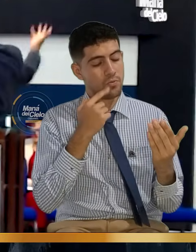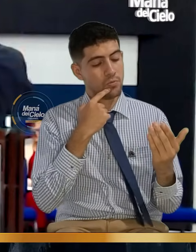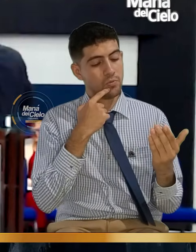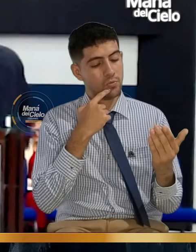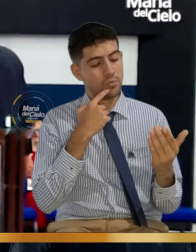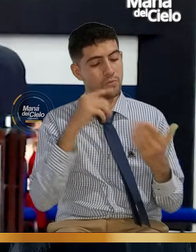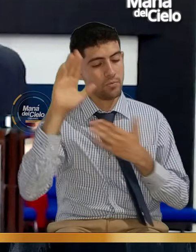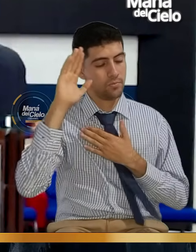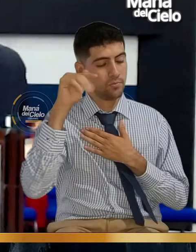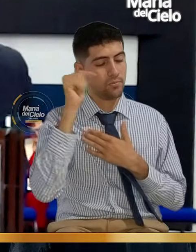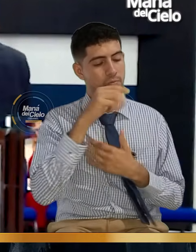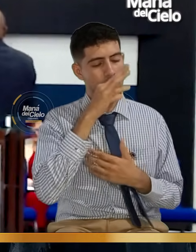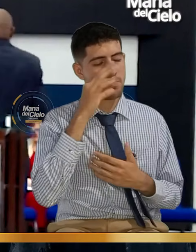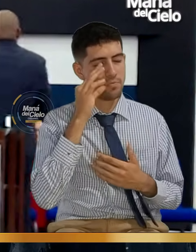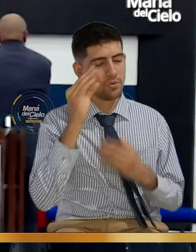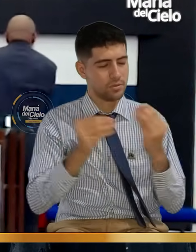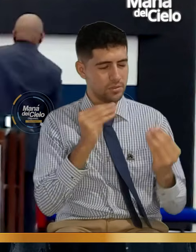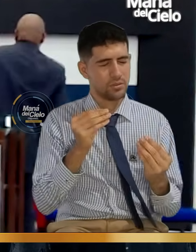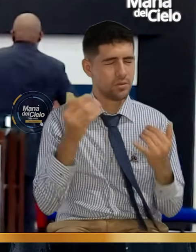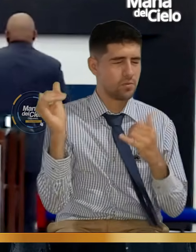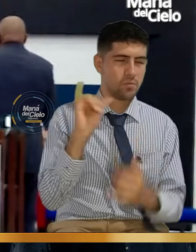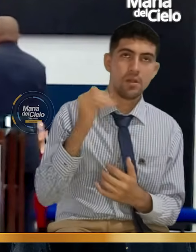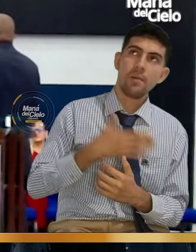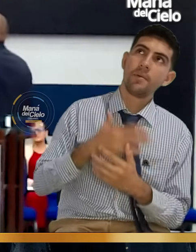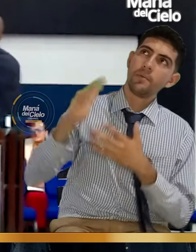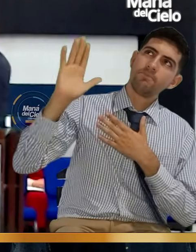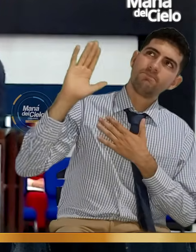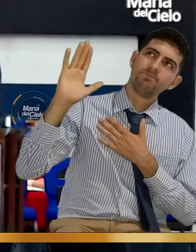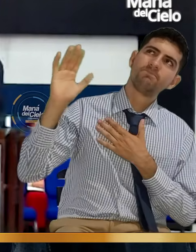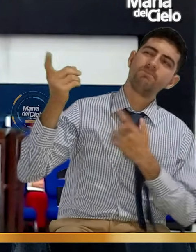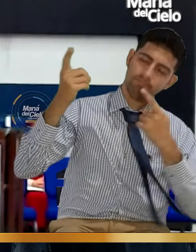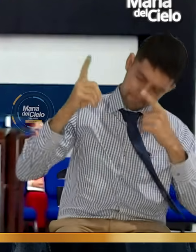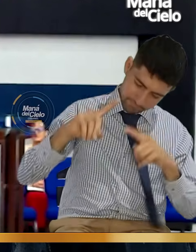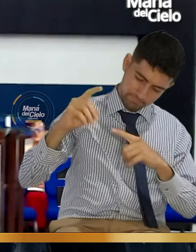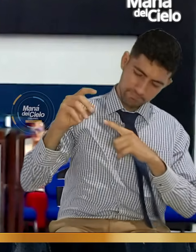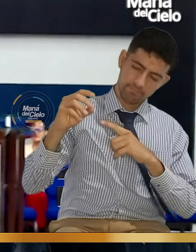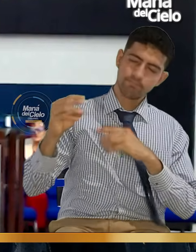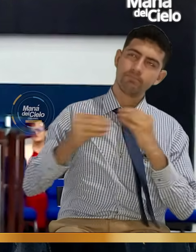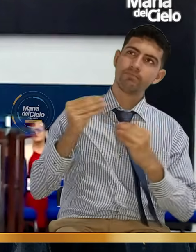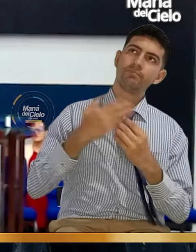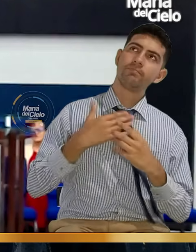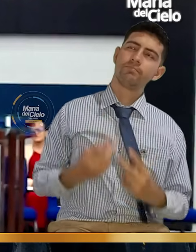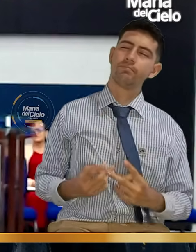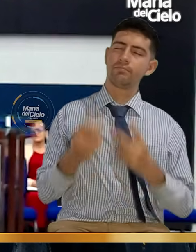Escudriñela. Ábrala por aquí, ábrala por acá. Compárela.